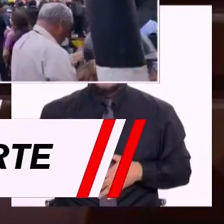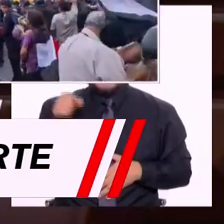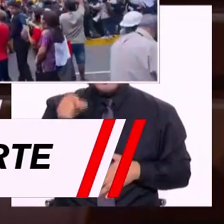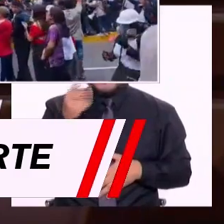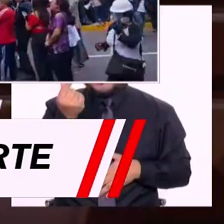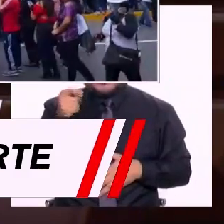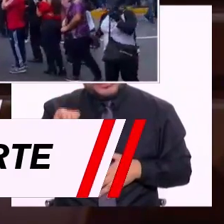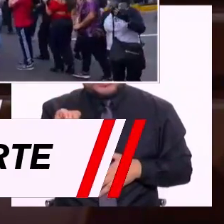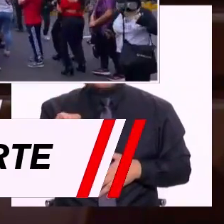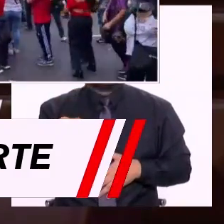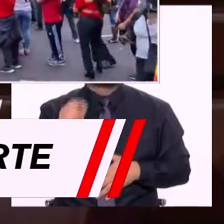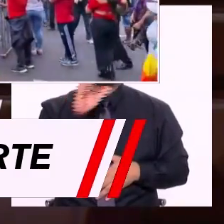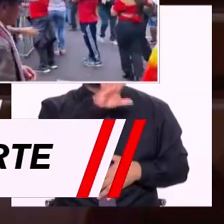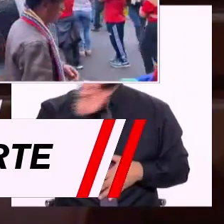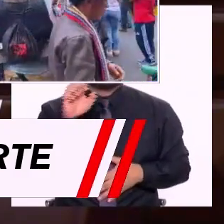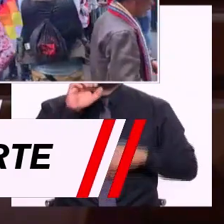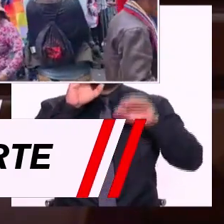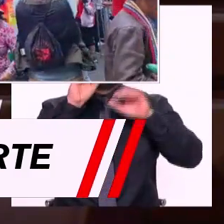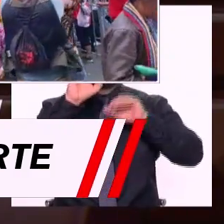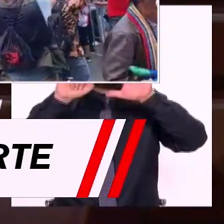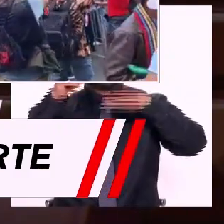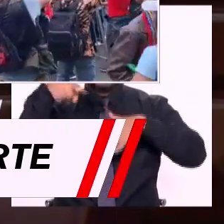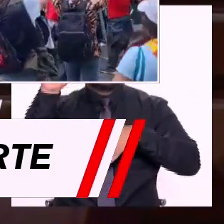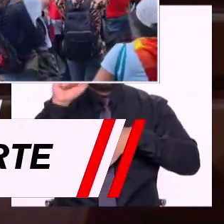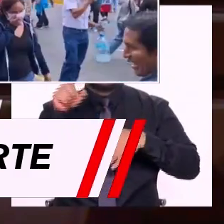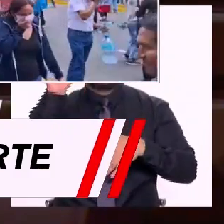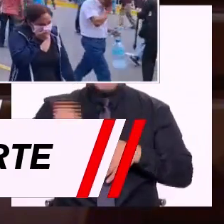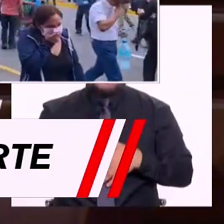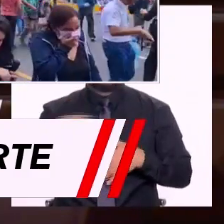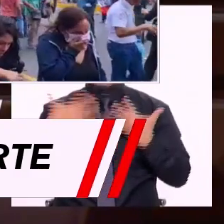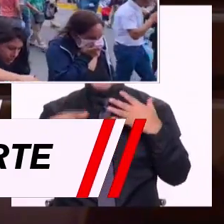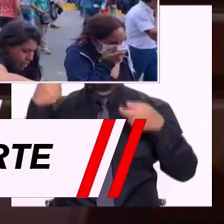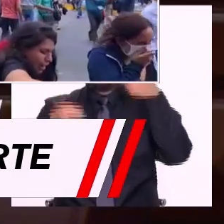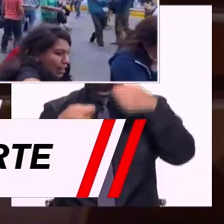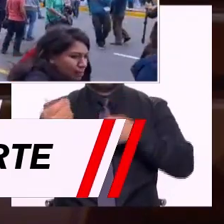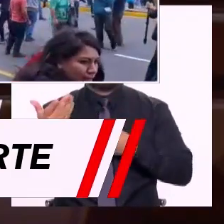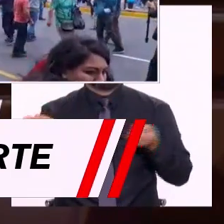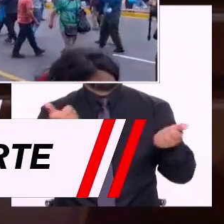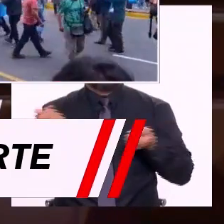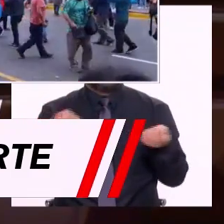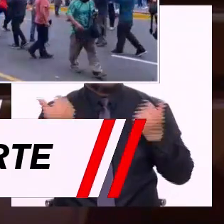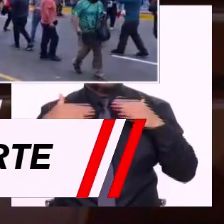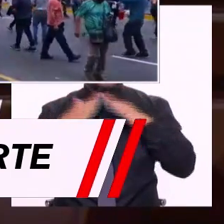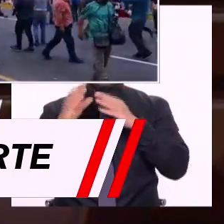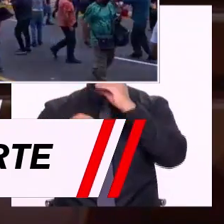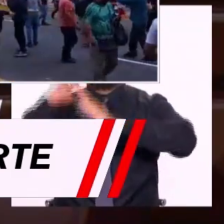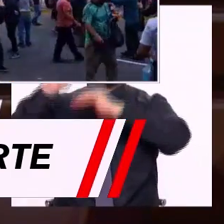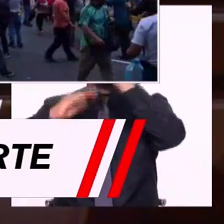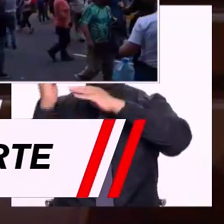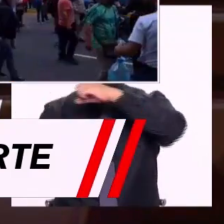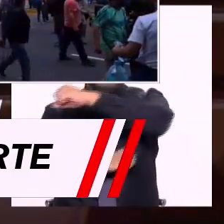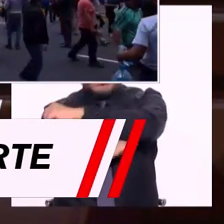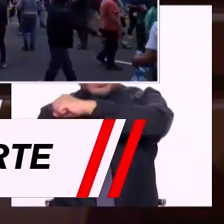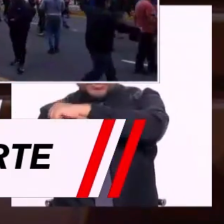aplicada por los gobiernos locales en la construcción de puentes que mejoren la conectividad. El